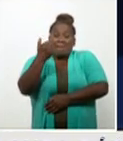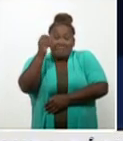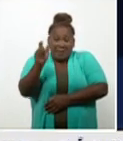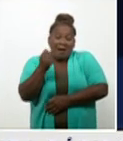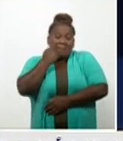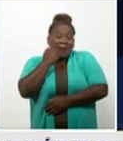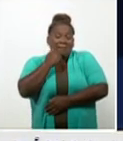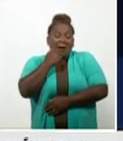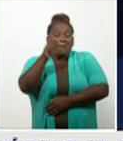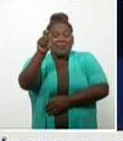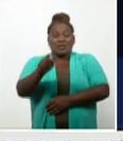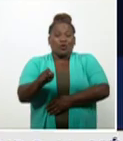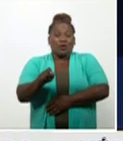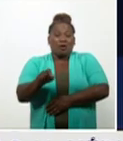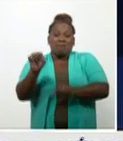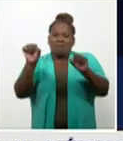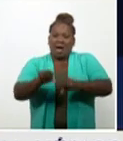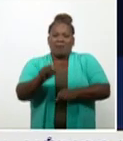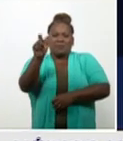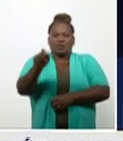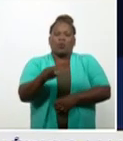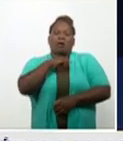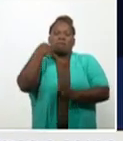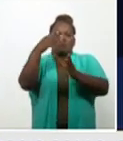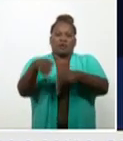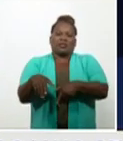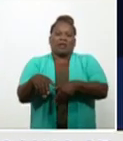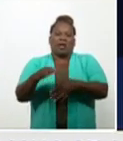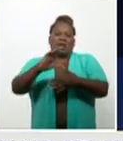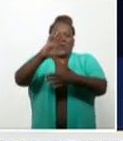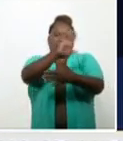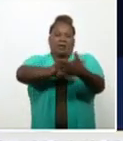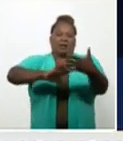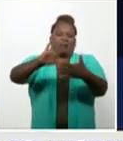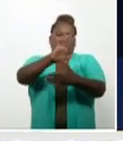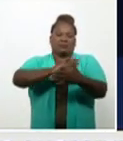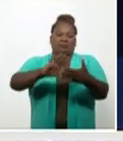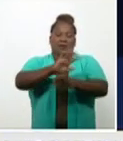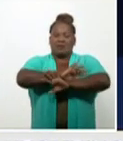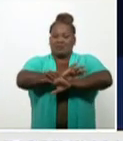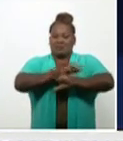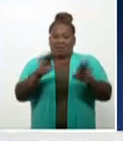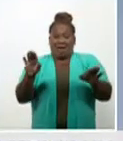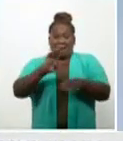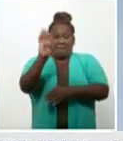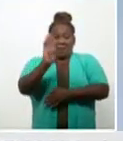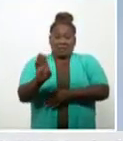de esta enfermedad. En la región de las Américas, bueno, pues ya se reportan